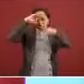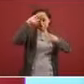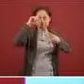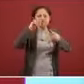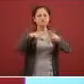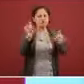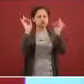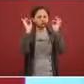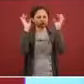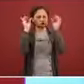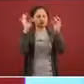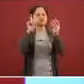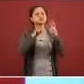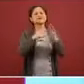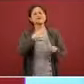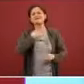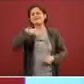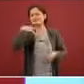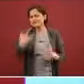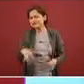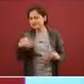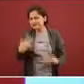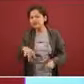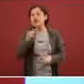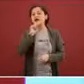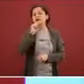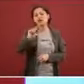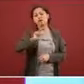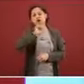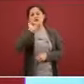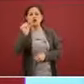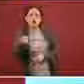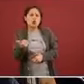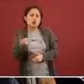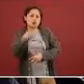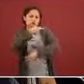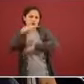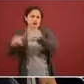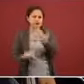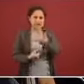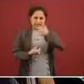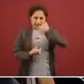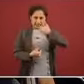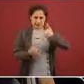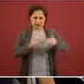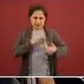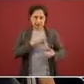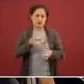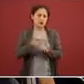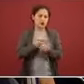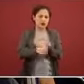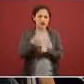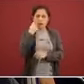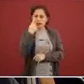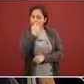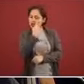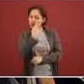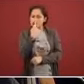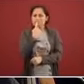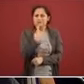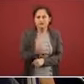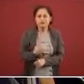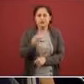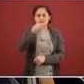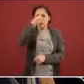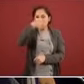de cabeza, más uno de otros síntomas accesorios, que son 6, enrojecimiento de los ojos, escurrimiento nasal,